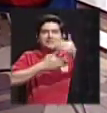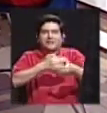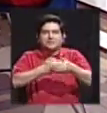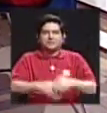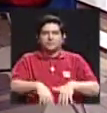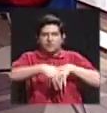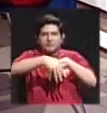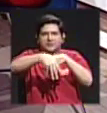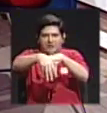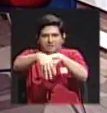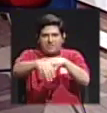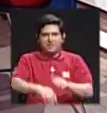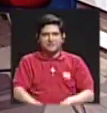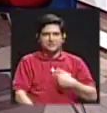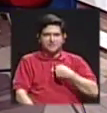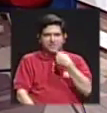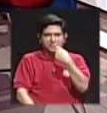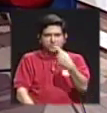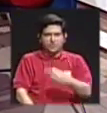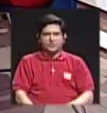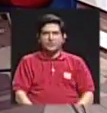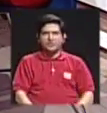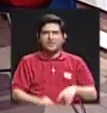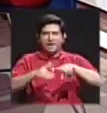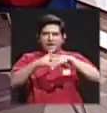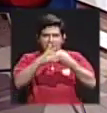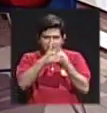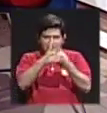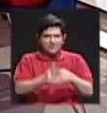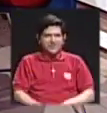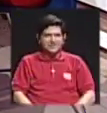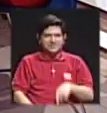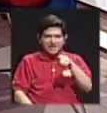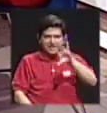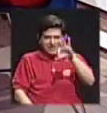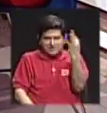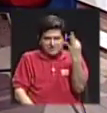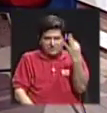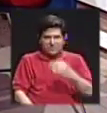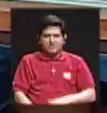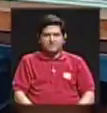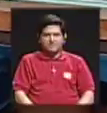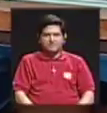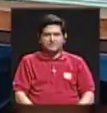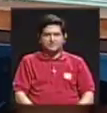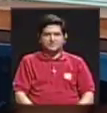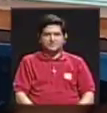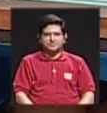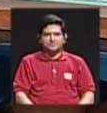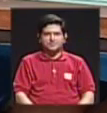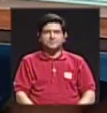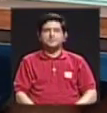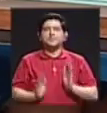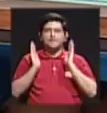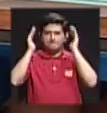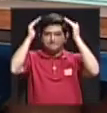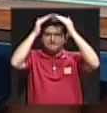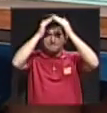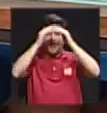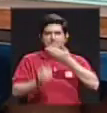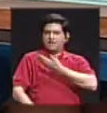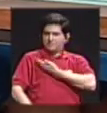marcha, señalaba, y empecé así, lo terminé de esa misma manera, de que el Papa